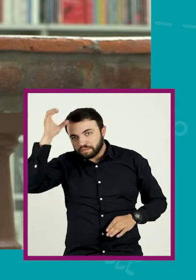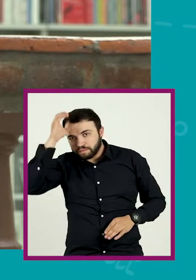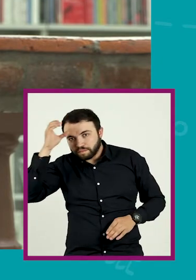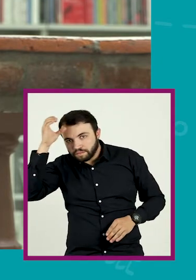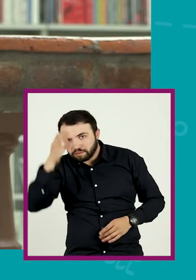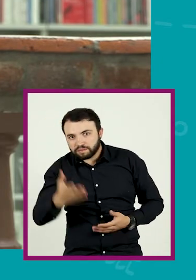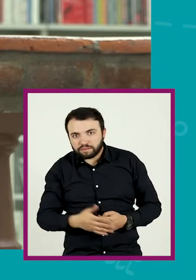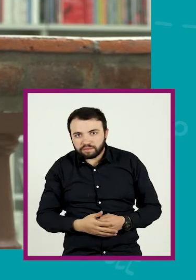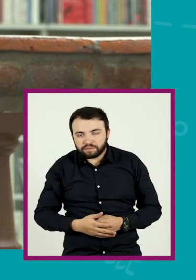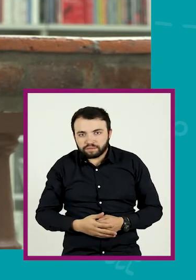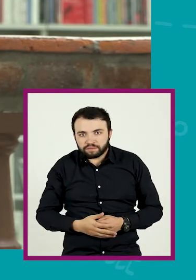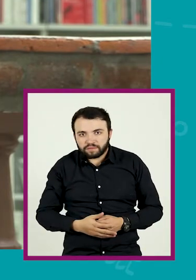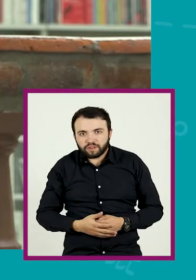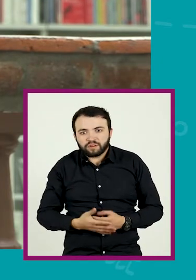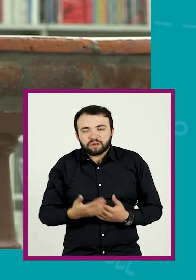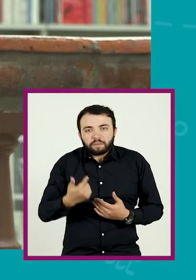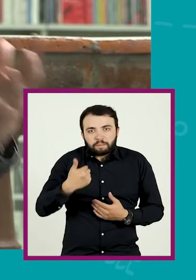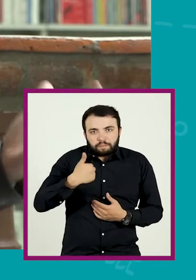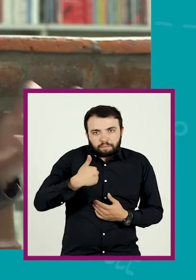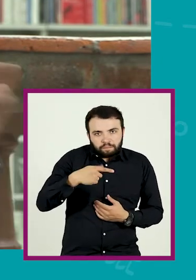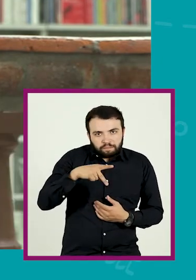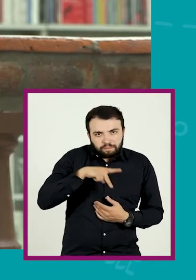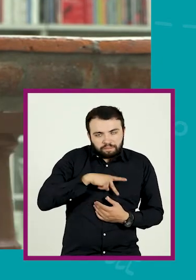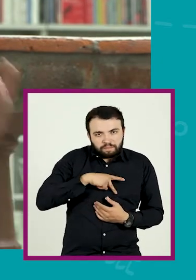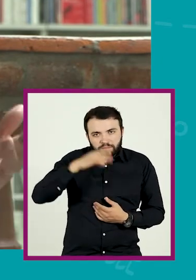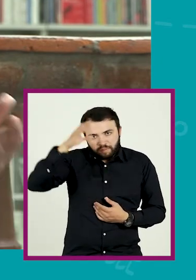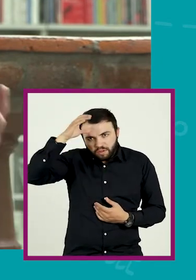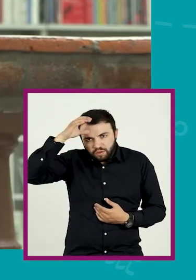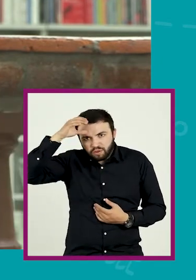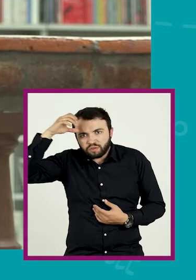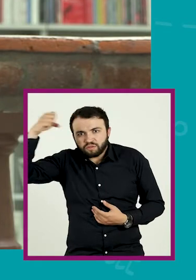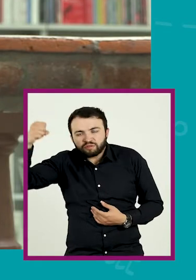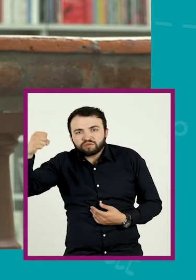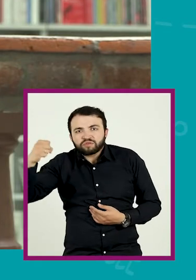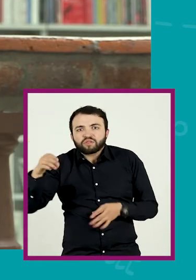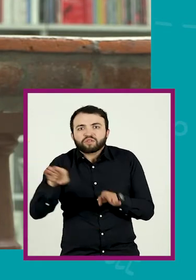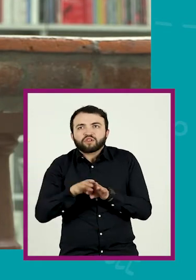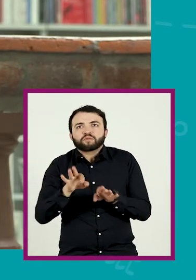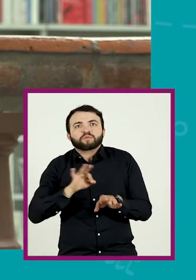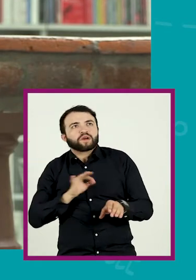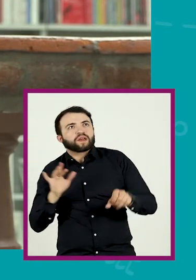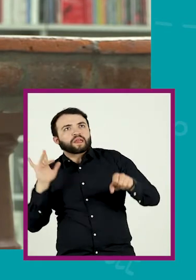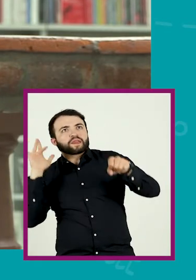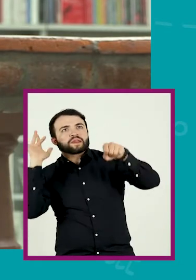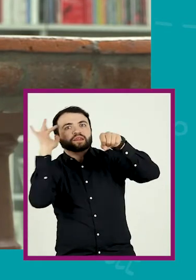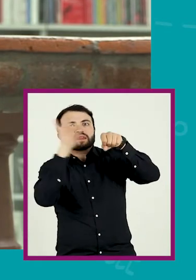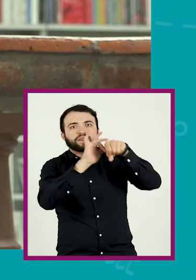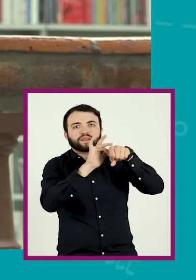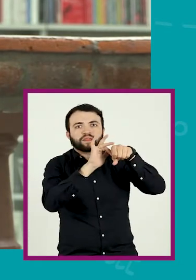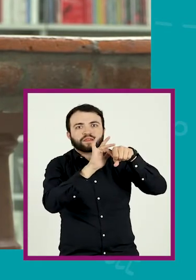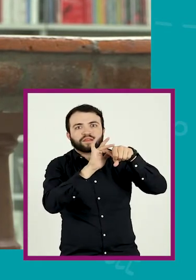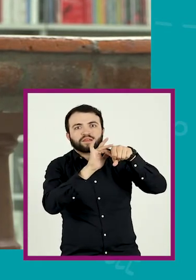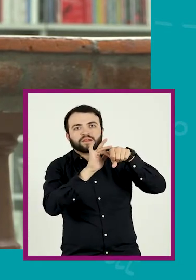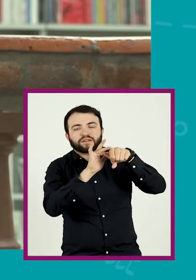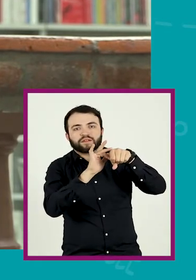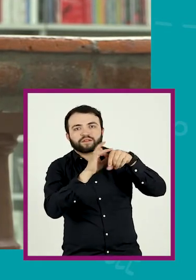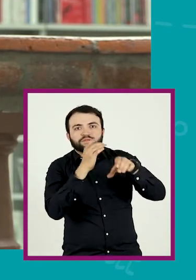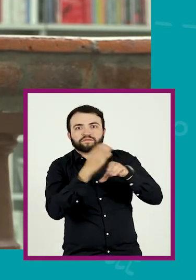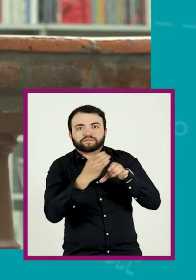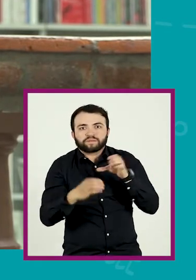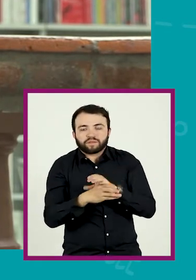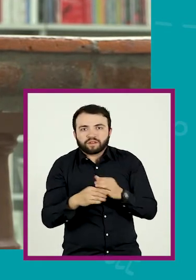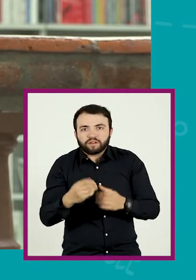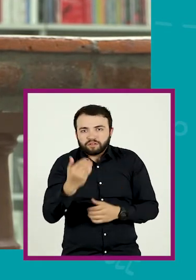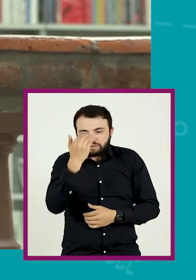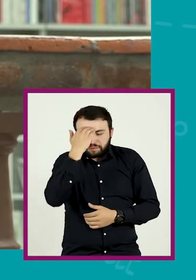de la ciencia. ¿Hasta dónde puede alcanzar nuestro conocimiento a tocar la realidad empírica? Es más, se ha llegado a